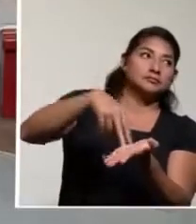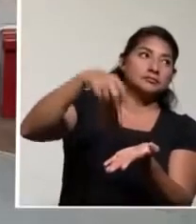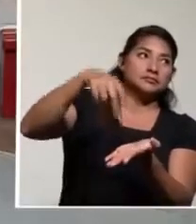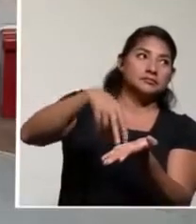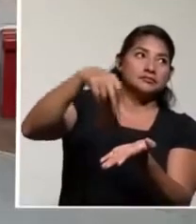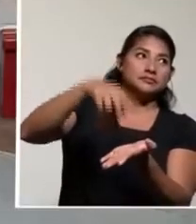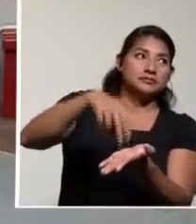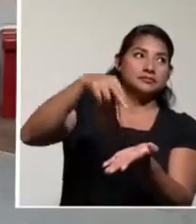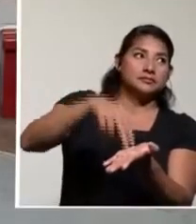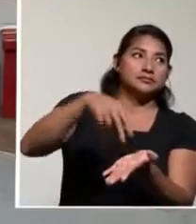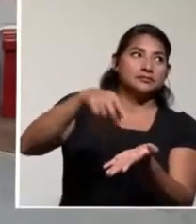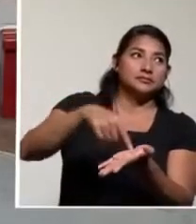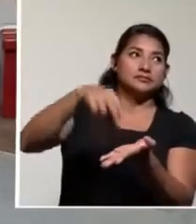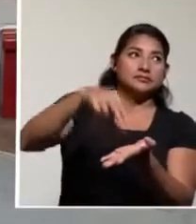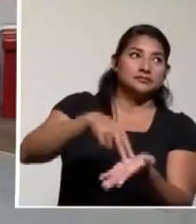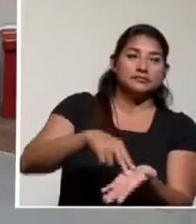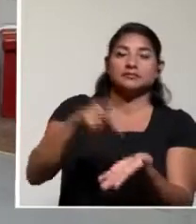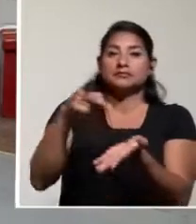Y una el otro.